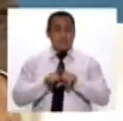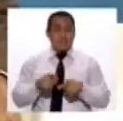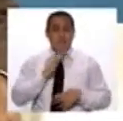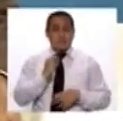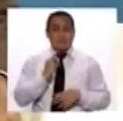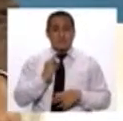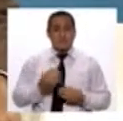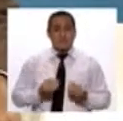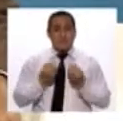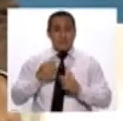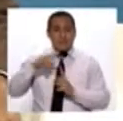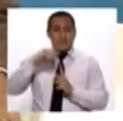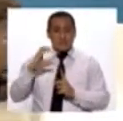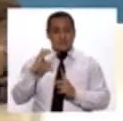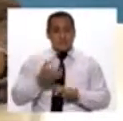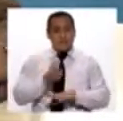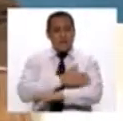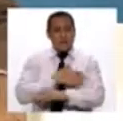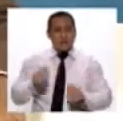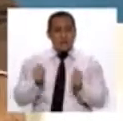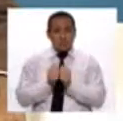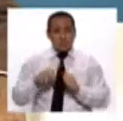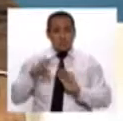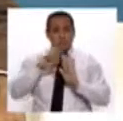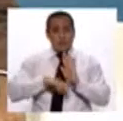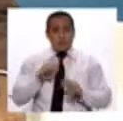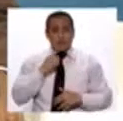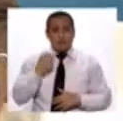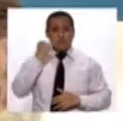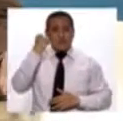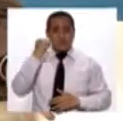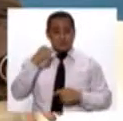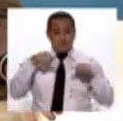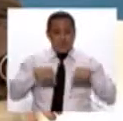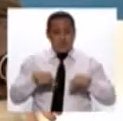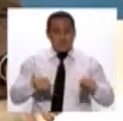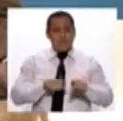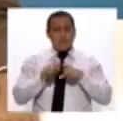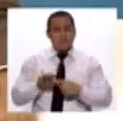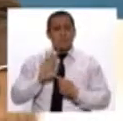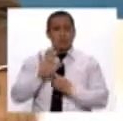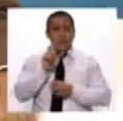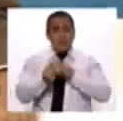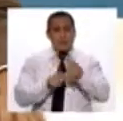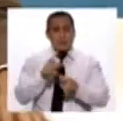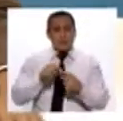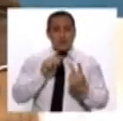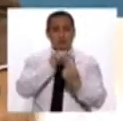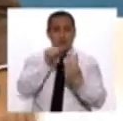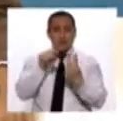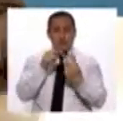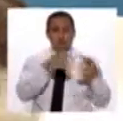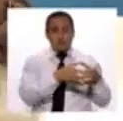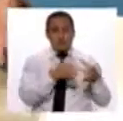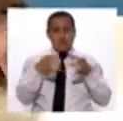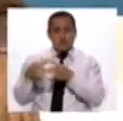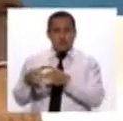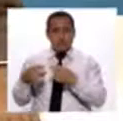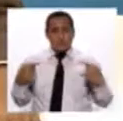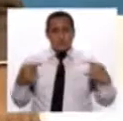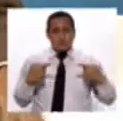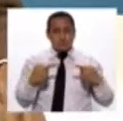creo. El Tribunal Constitucional, a través de este programa que es Tus Derechos, creo que les ha mostrado a los televidentes dos posiciones